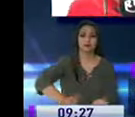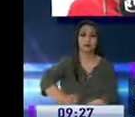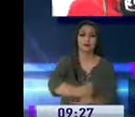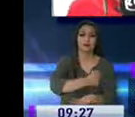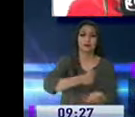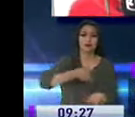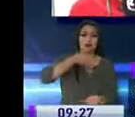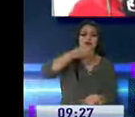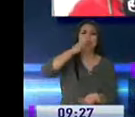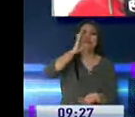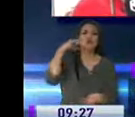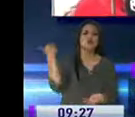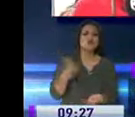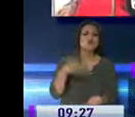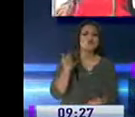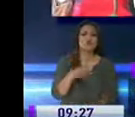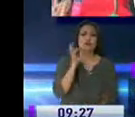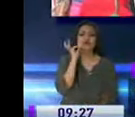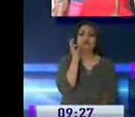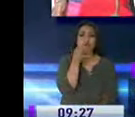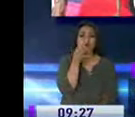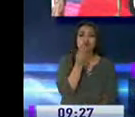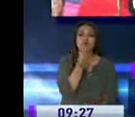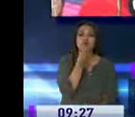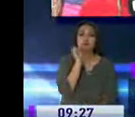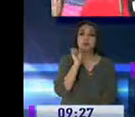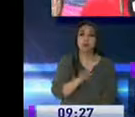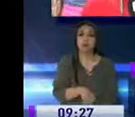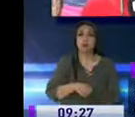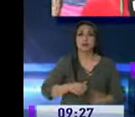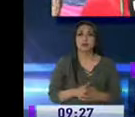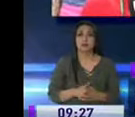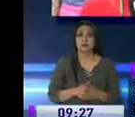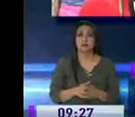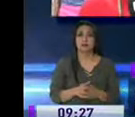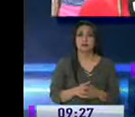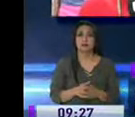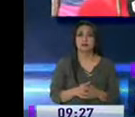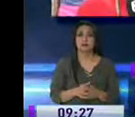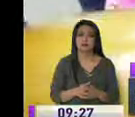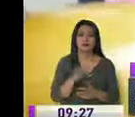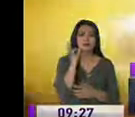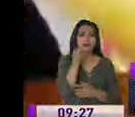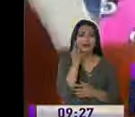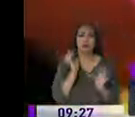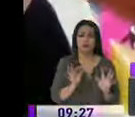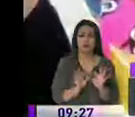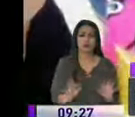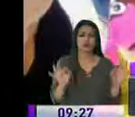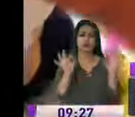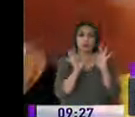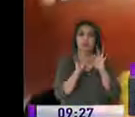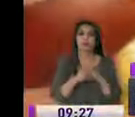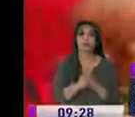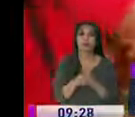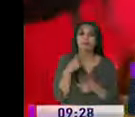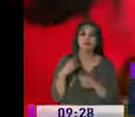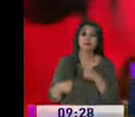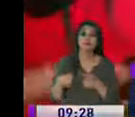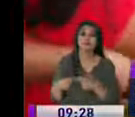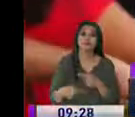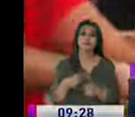El greñoso es un plato muy aperitivo y es esencial. Entre los productos tradicionales